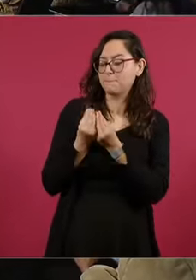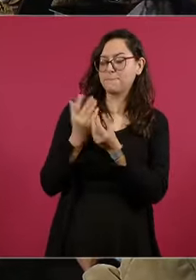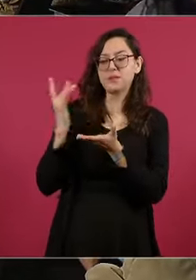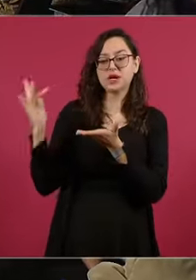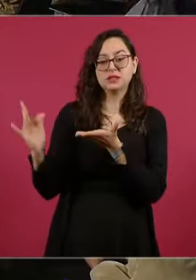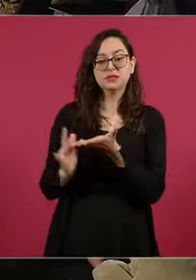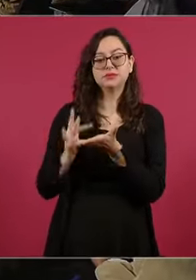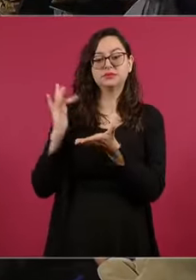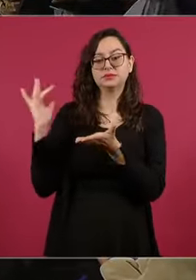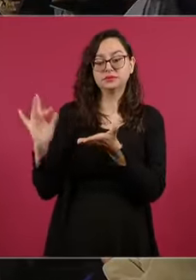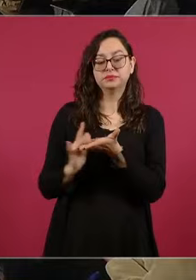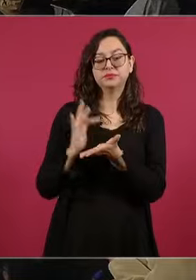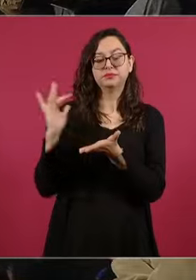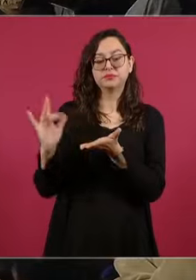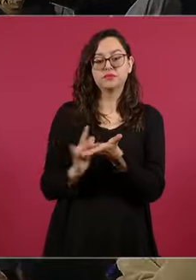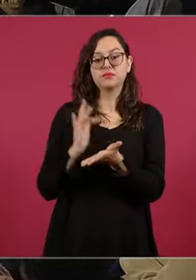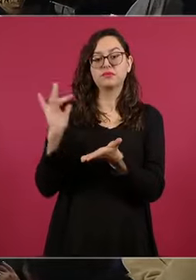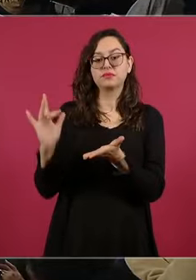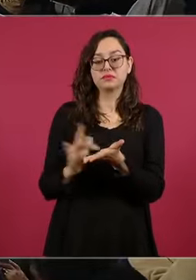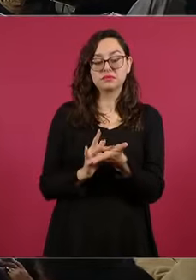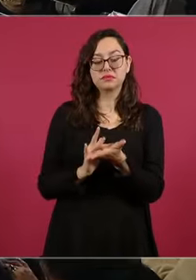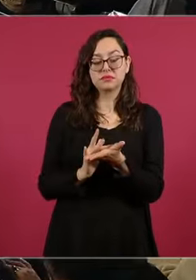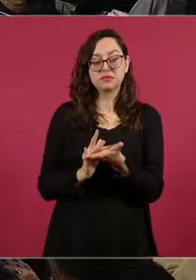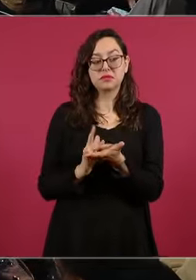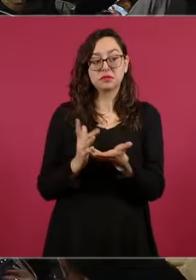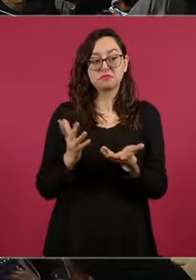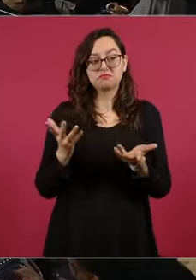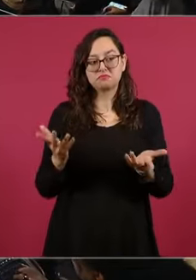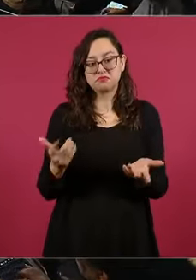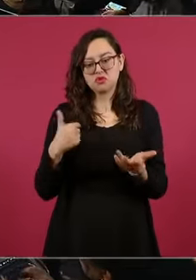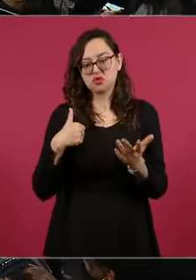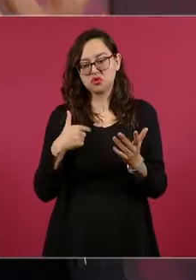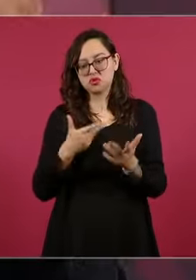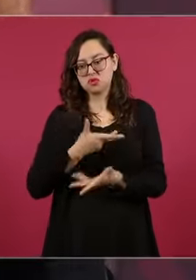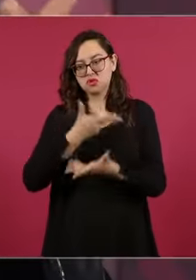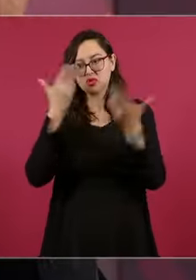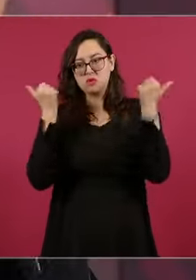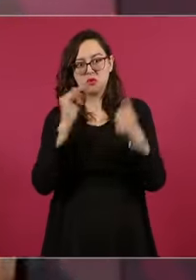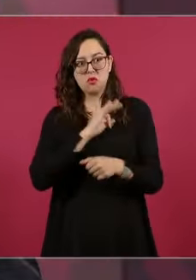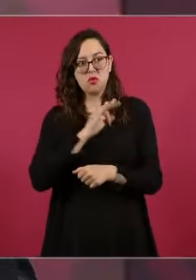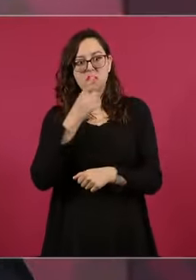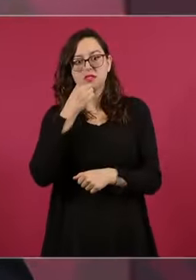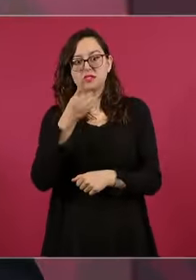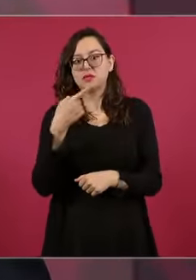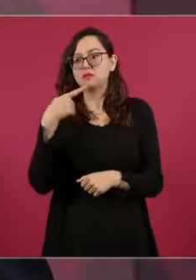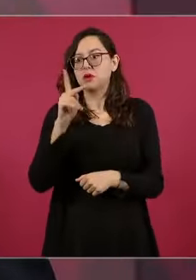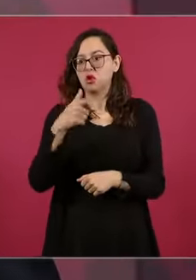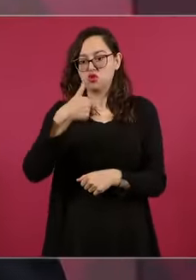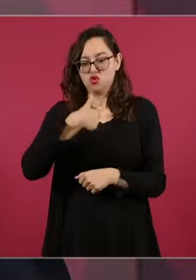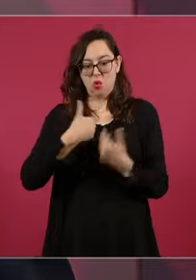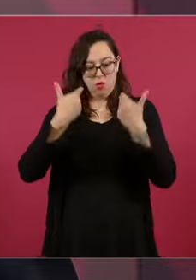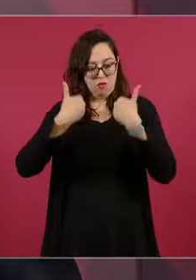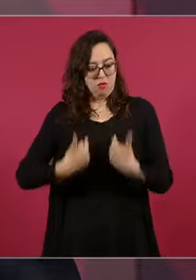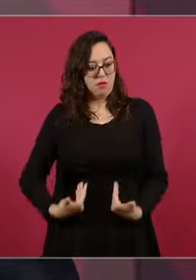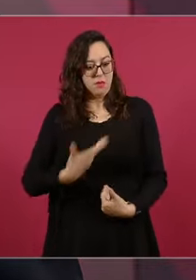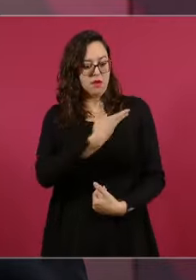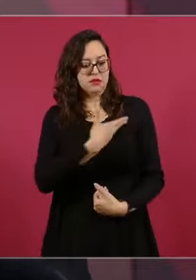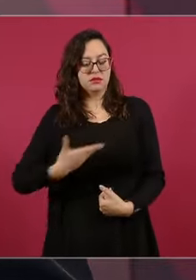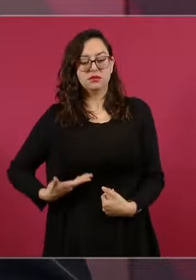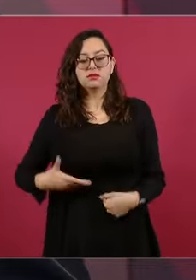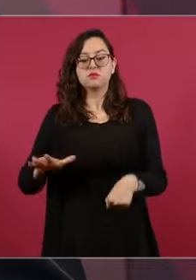No sé si lo pueda decir, pero esto es obra de millones de mexicanos.